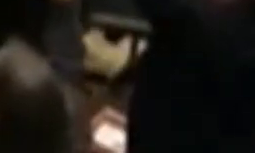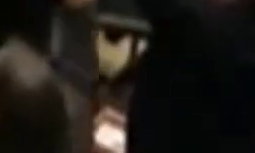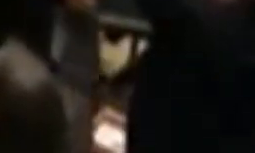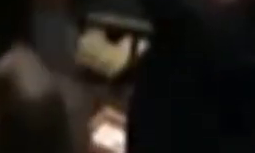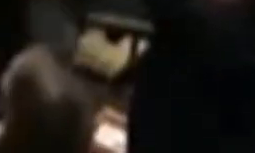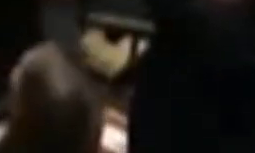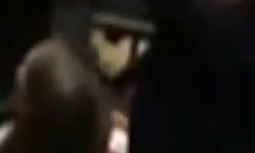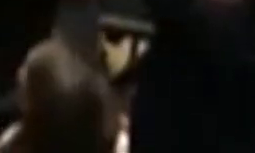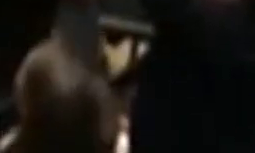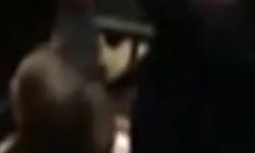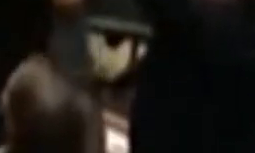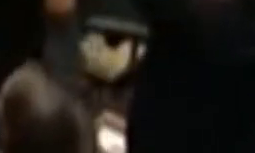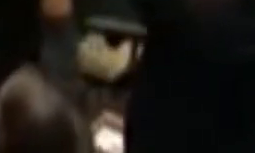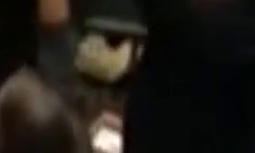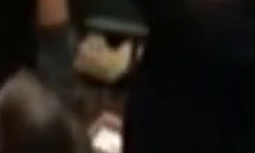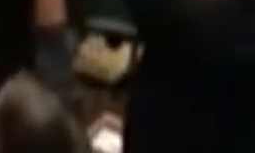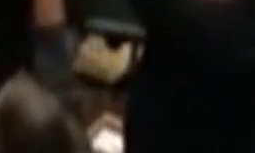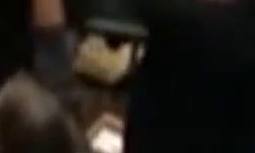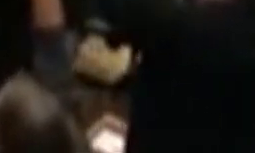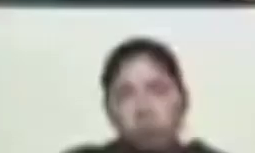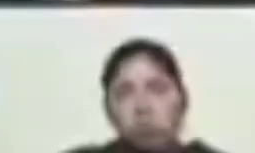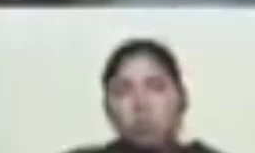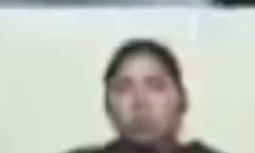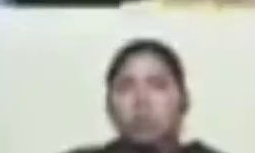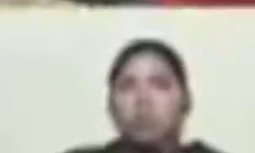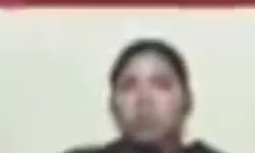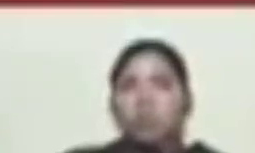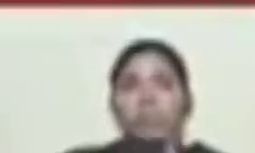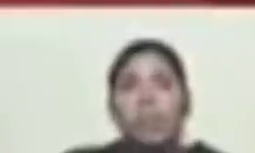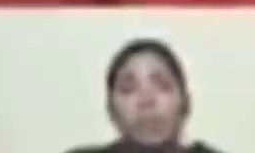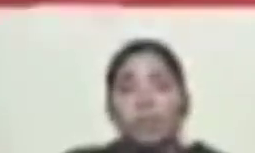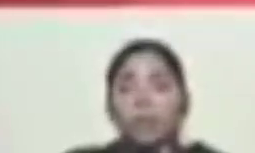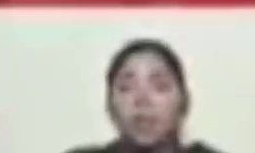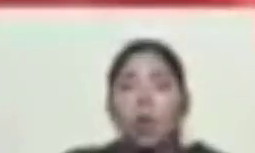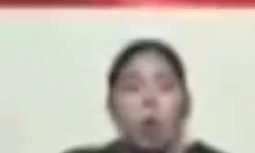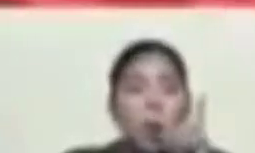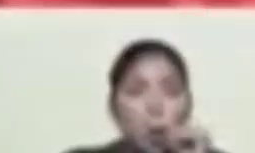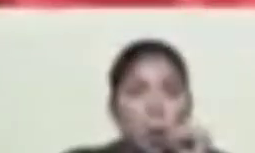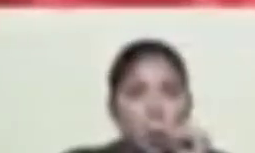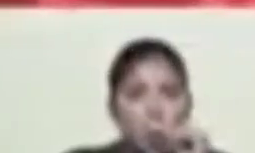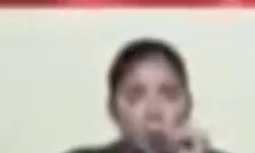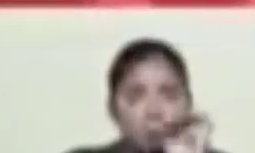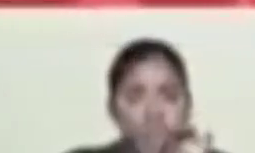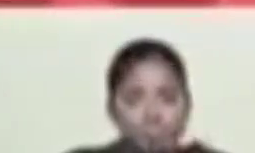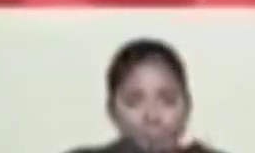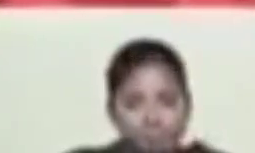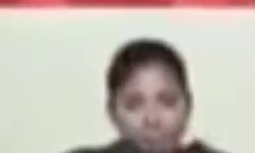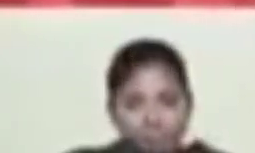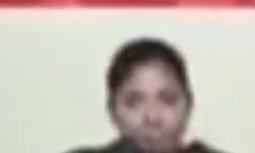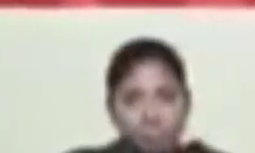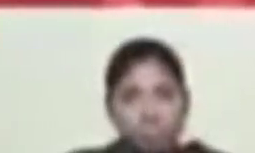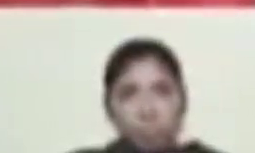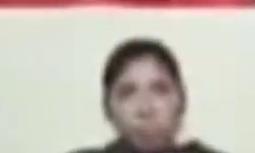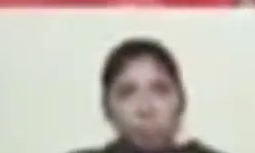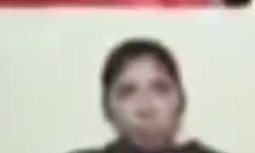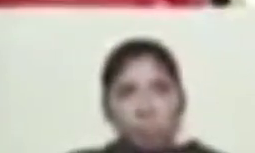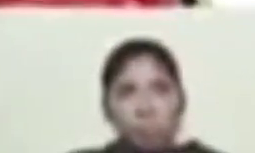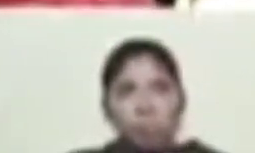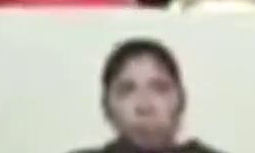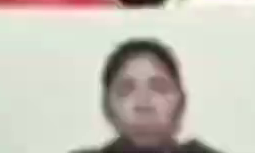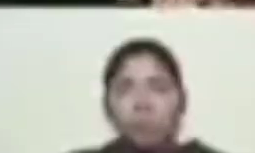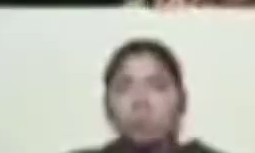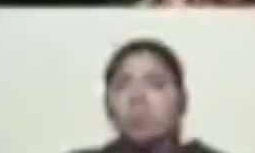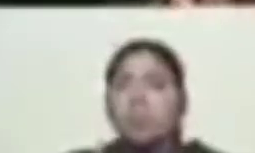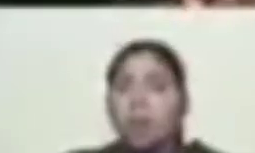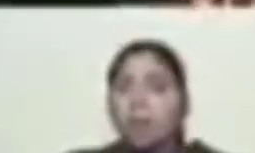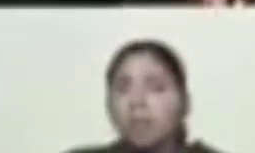la inmediata renuncia, señores, de Nicolás Maduro. Ya están cansados, ya que lo tildan de dictador porque pasa por encima de los derechos humanos. Y ante todo esto,